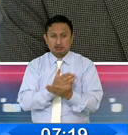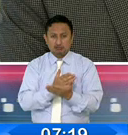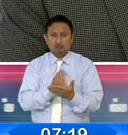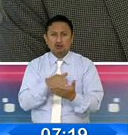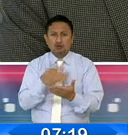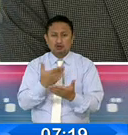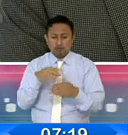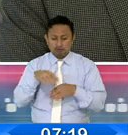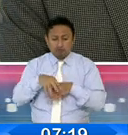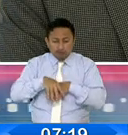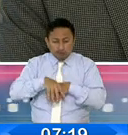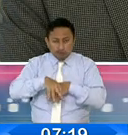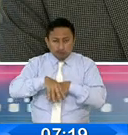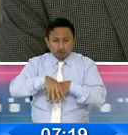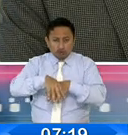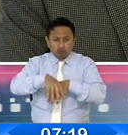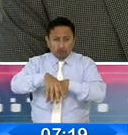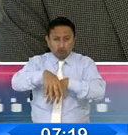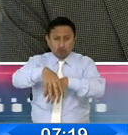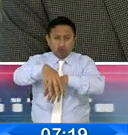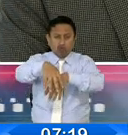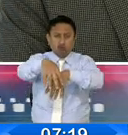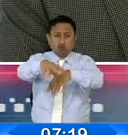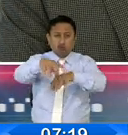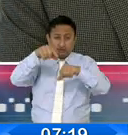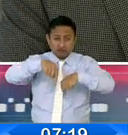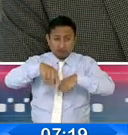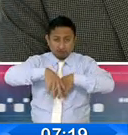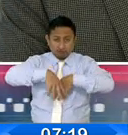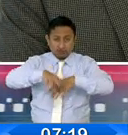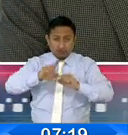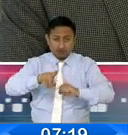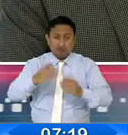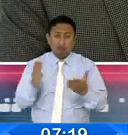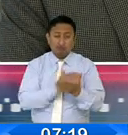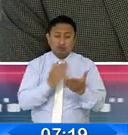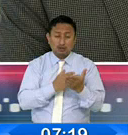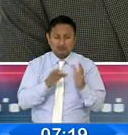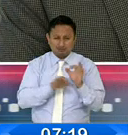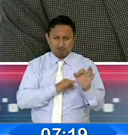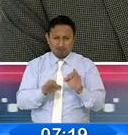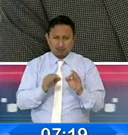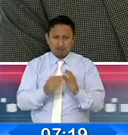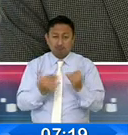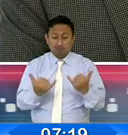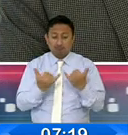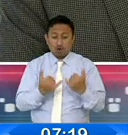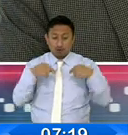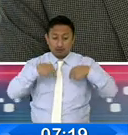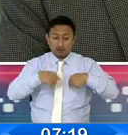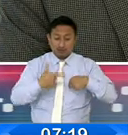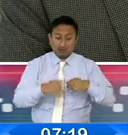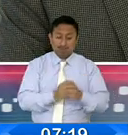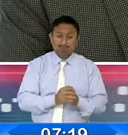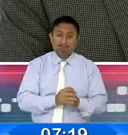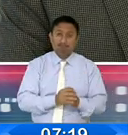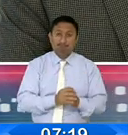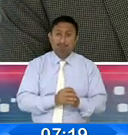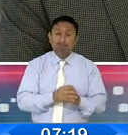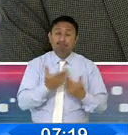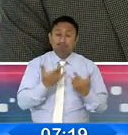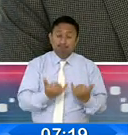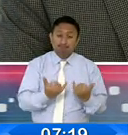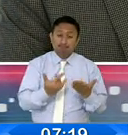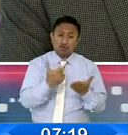o de esta movilización, en la cual hoy día nosotros vamos a realizarlo.